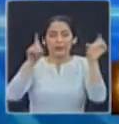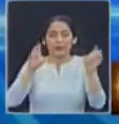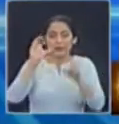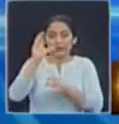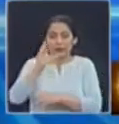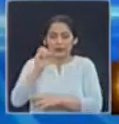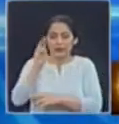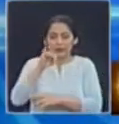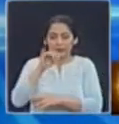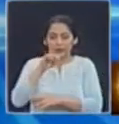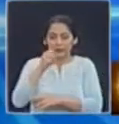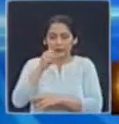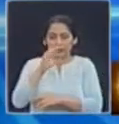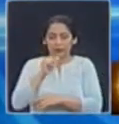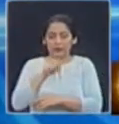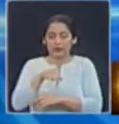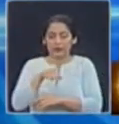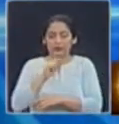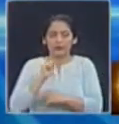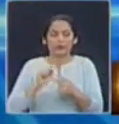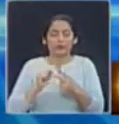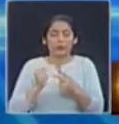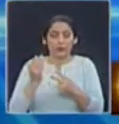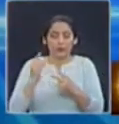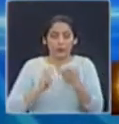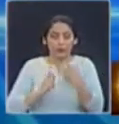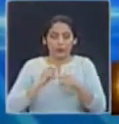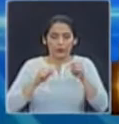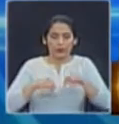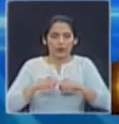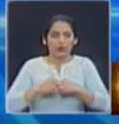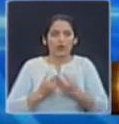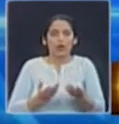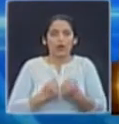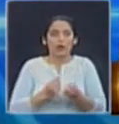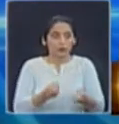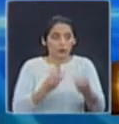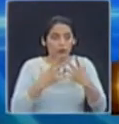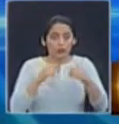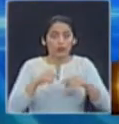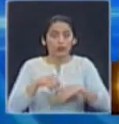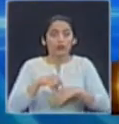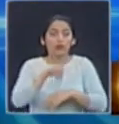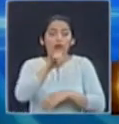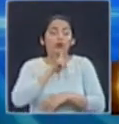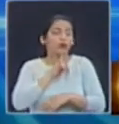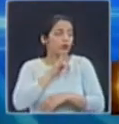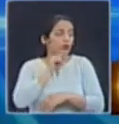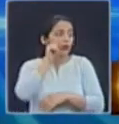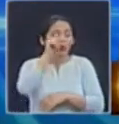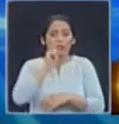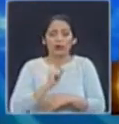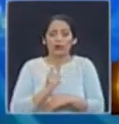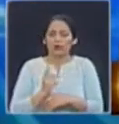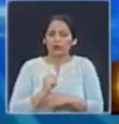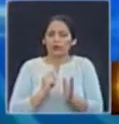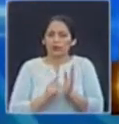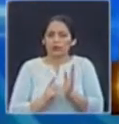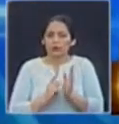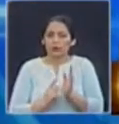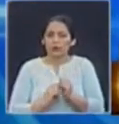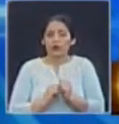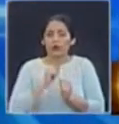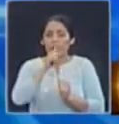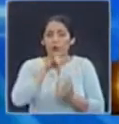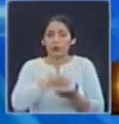aquí en el Ecuador, nada, supimos que en los Estados Unidos, por efectos de la Security Exchange de